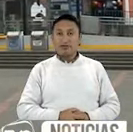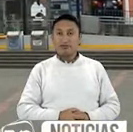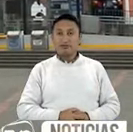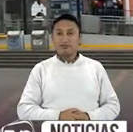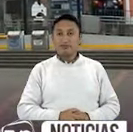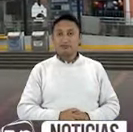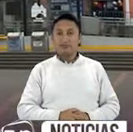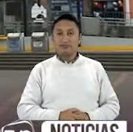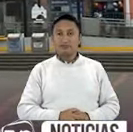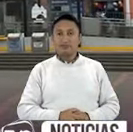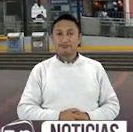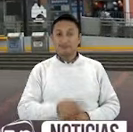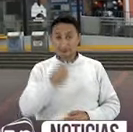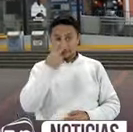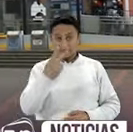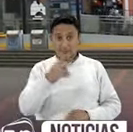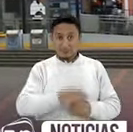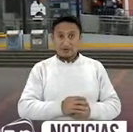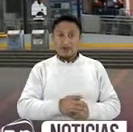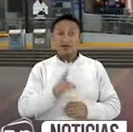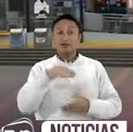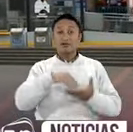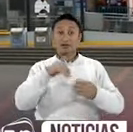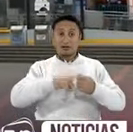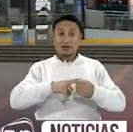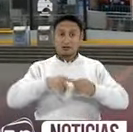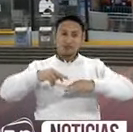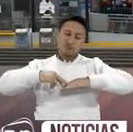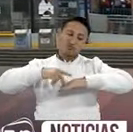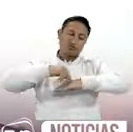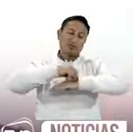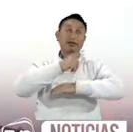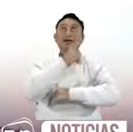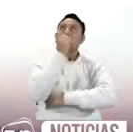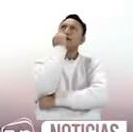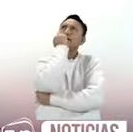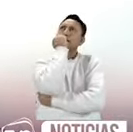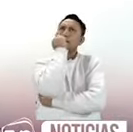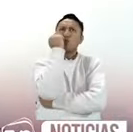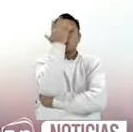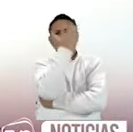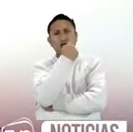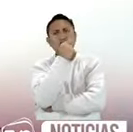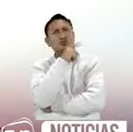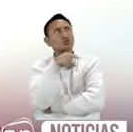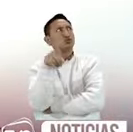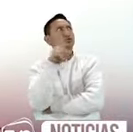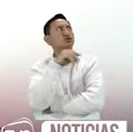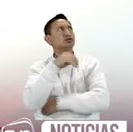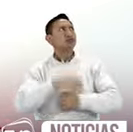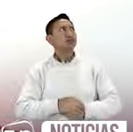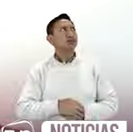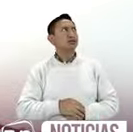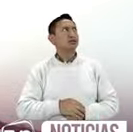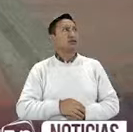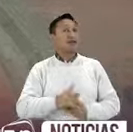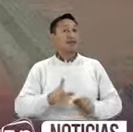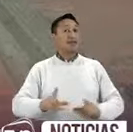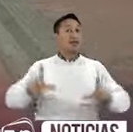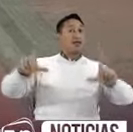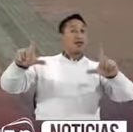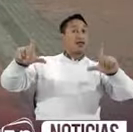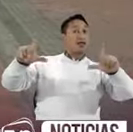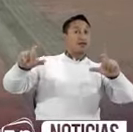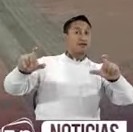quién no le ha pasado que al caminar por el centro de Quito se ha maravillado con su arquitectura y edificaciones? Pero al posar para tomarse una